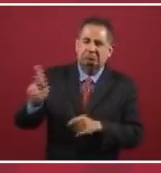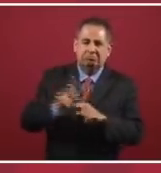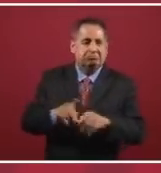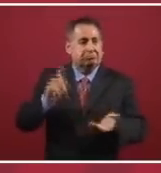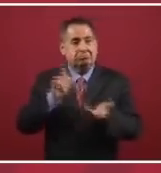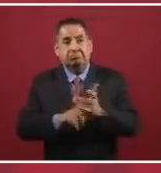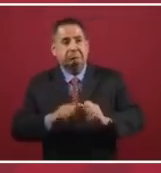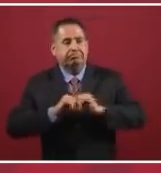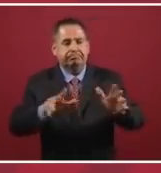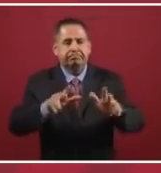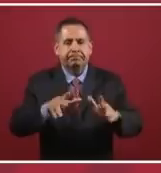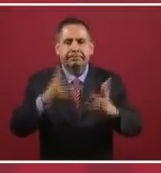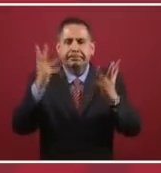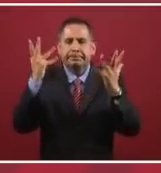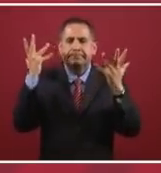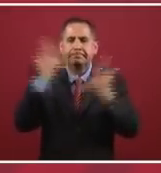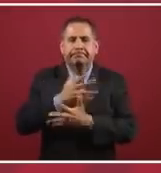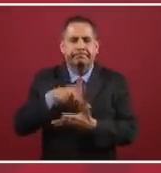Pícale también.